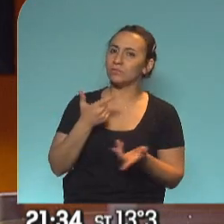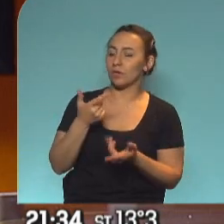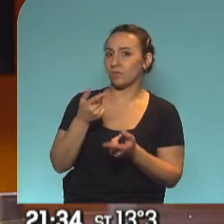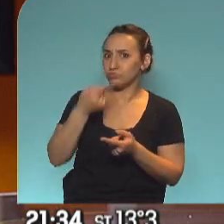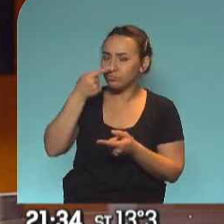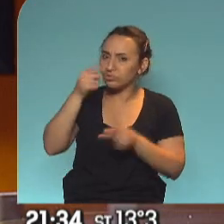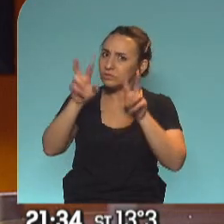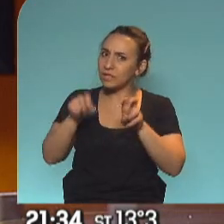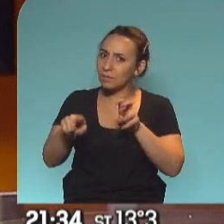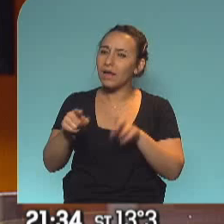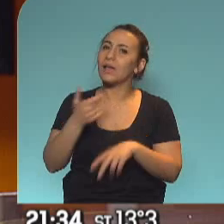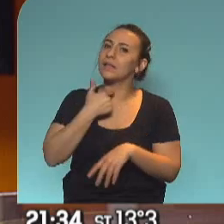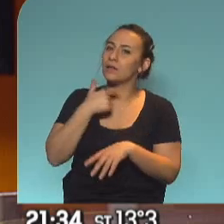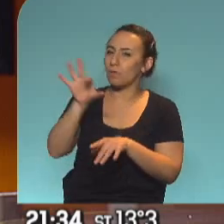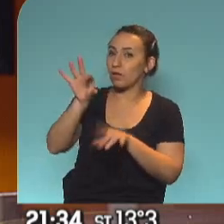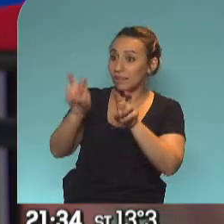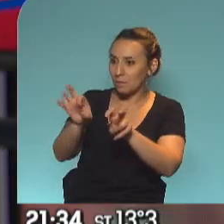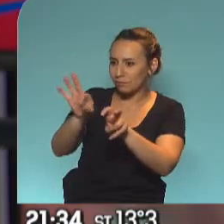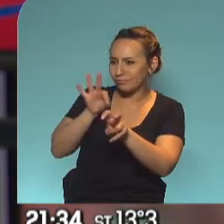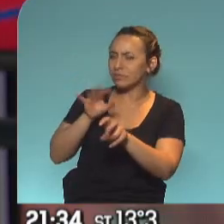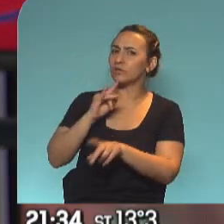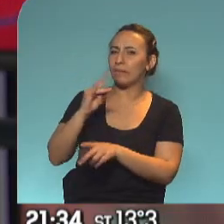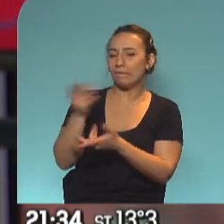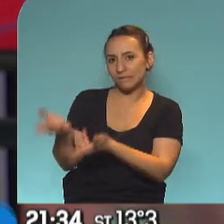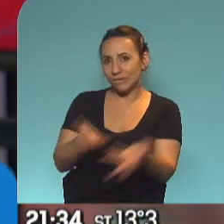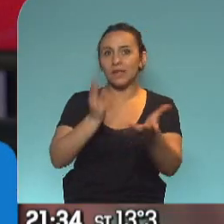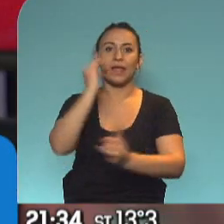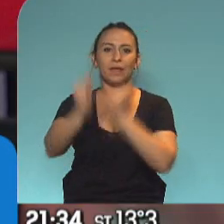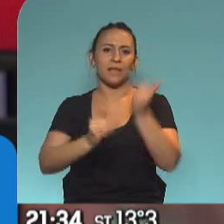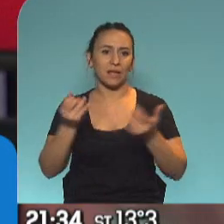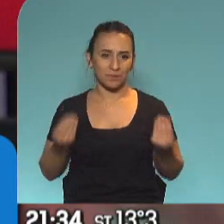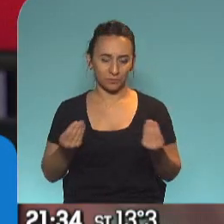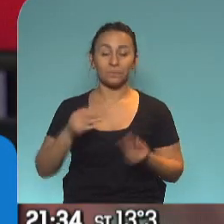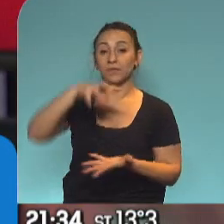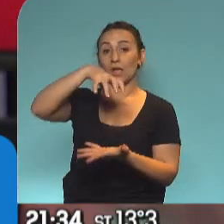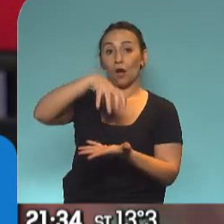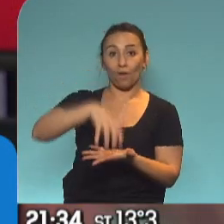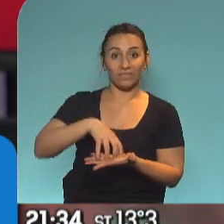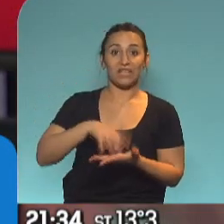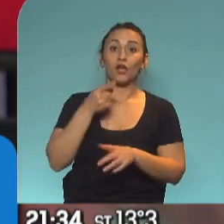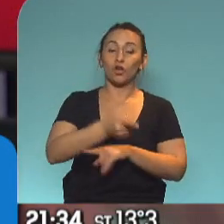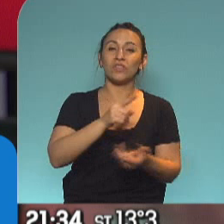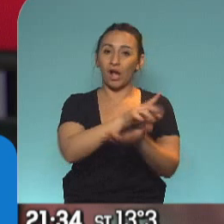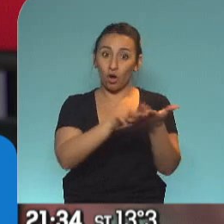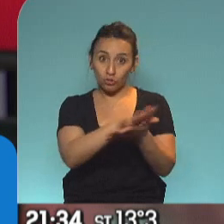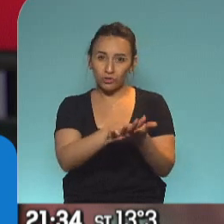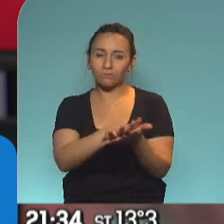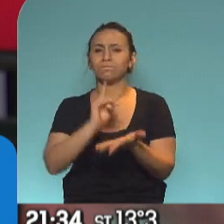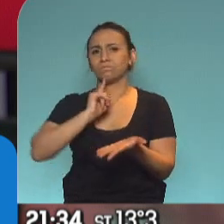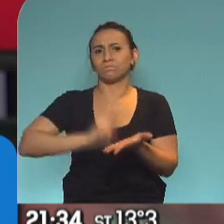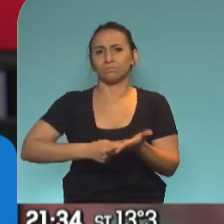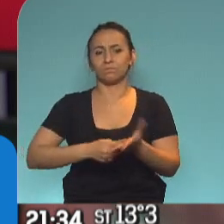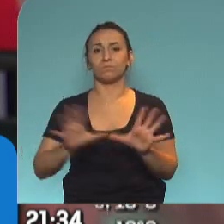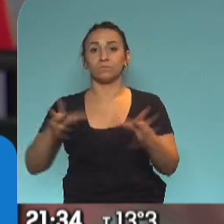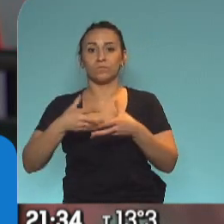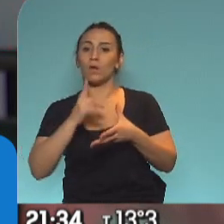temática, de allí me tomo para que cuentes qué es lo que ha sucedido. La Oficina Anticorrupción decidió dejar de ser querellante en las causas en las